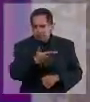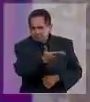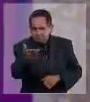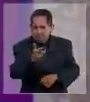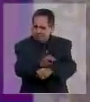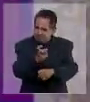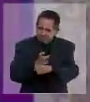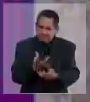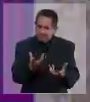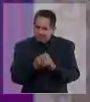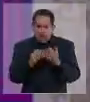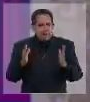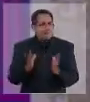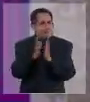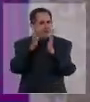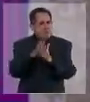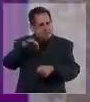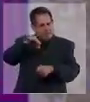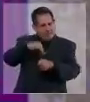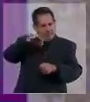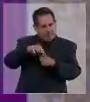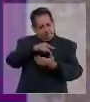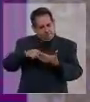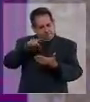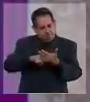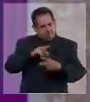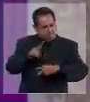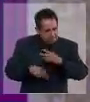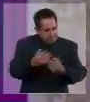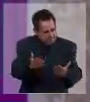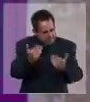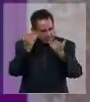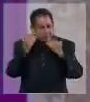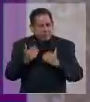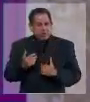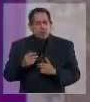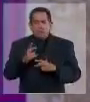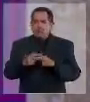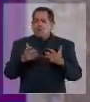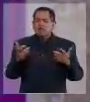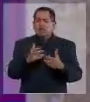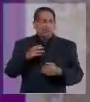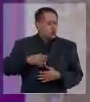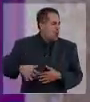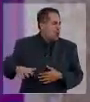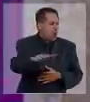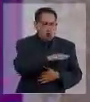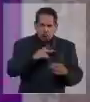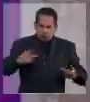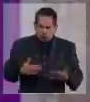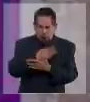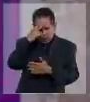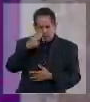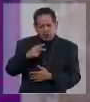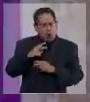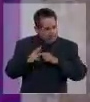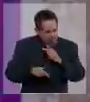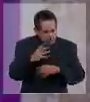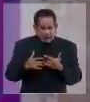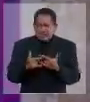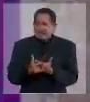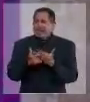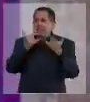esta elección que vamos a llevar a cabo todos los mexicanos. Vamos a hacer